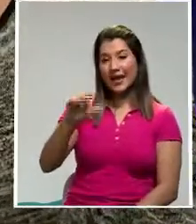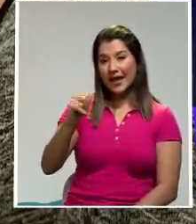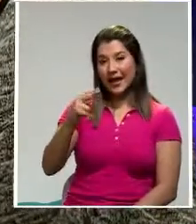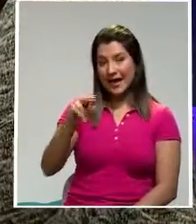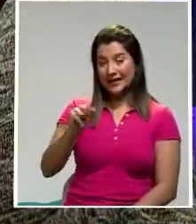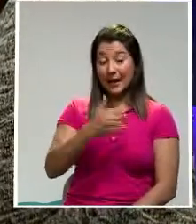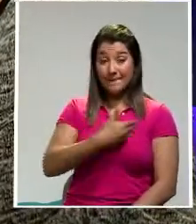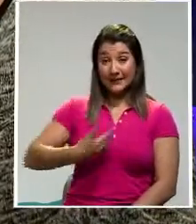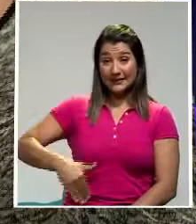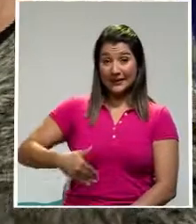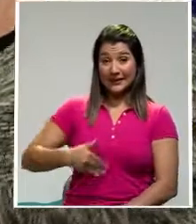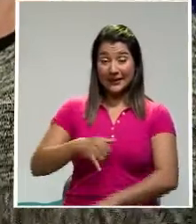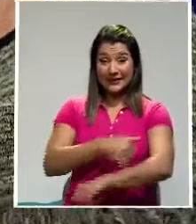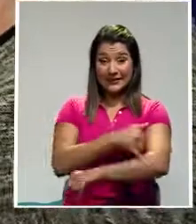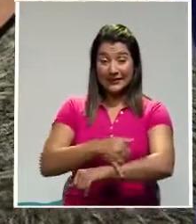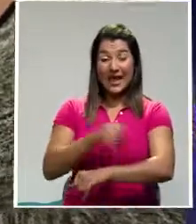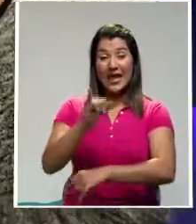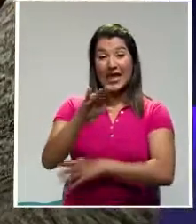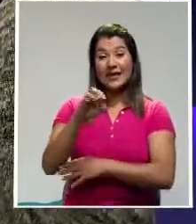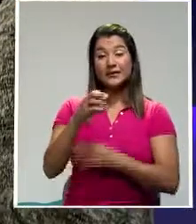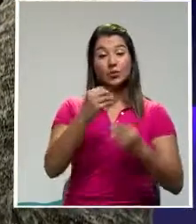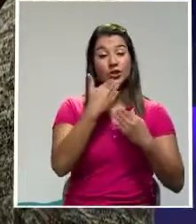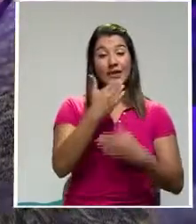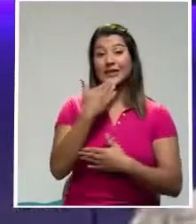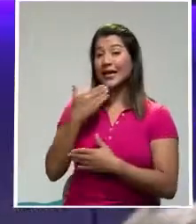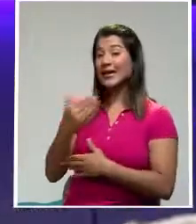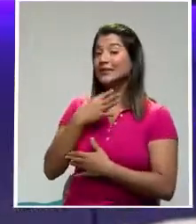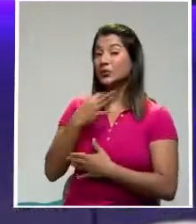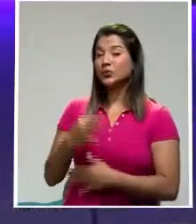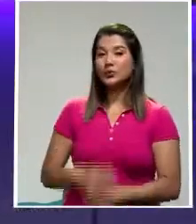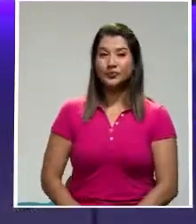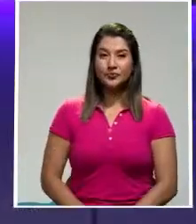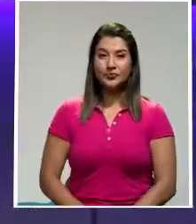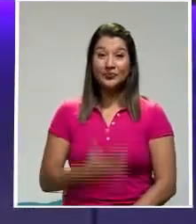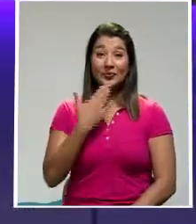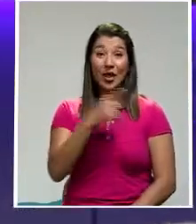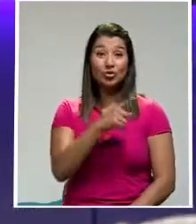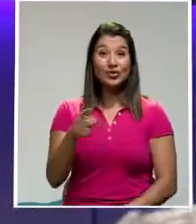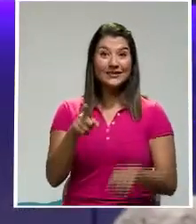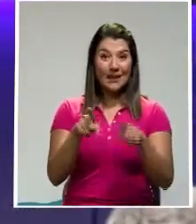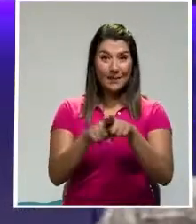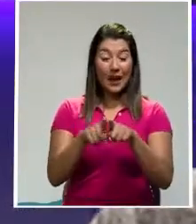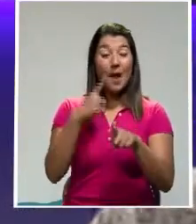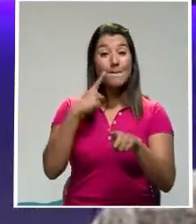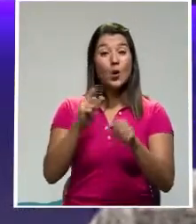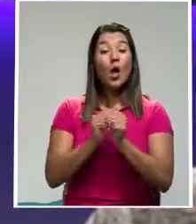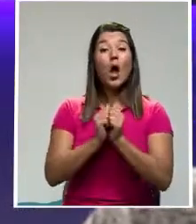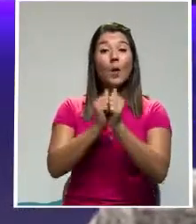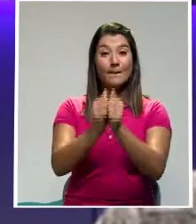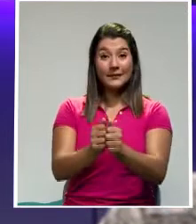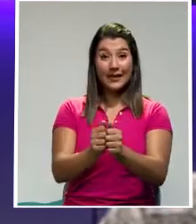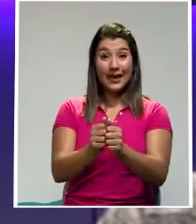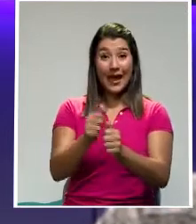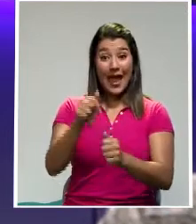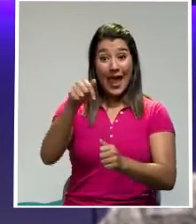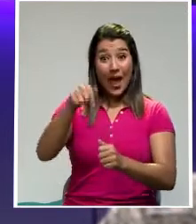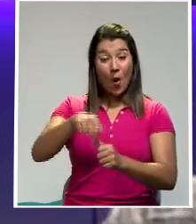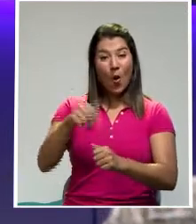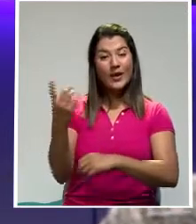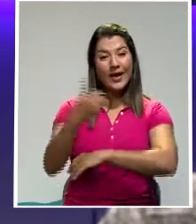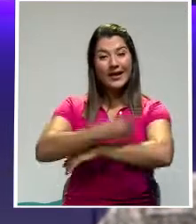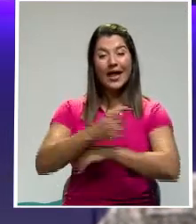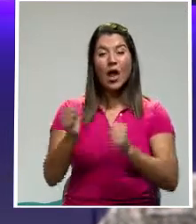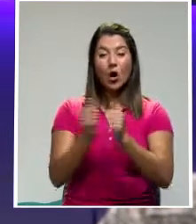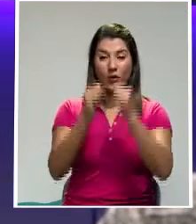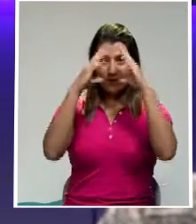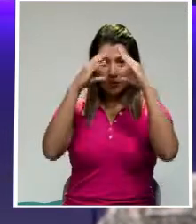del ICE, muchas gracias. Gracias, muchas gracias. Un placer. Gracias también a ustedes por acompañarnos en estas jornadas